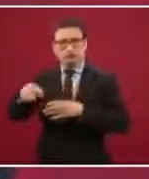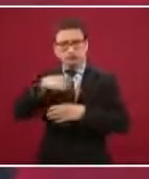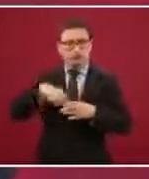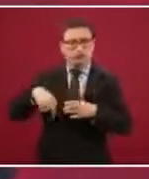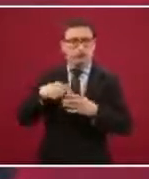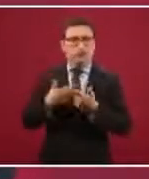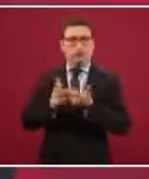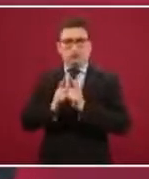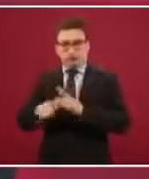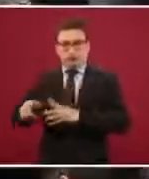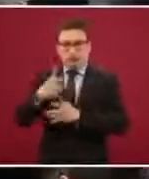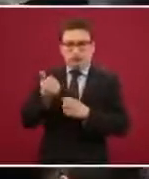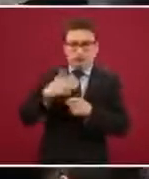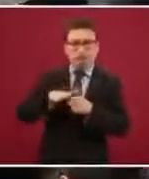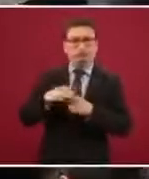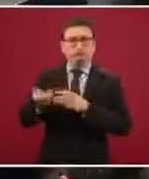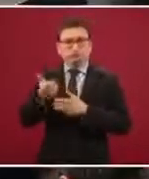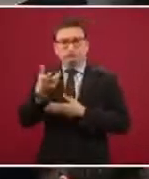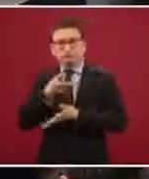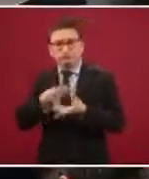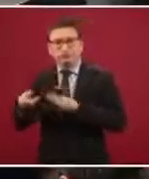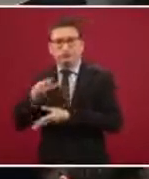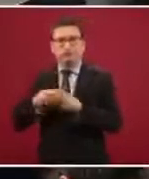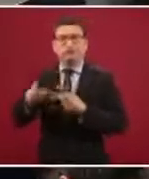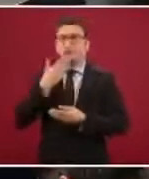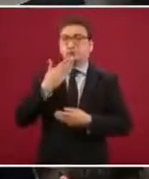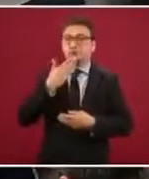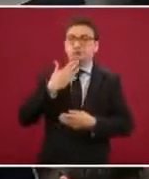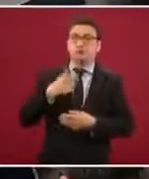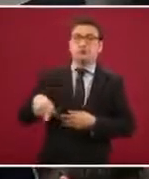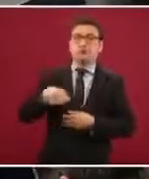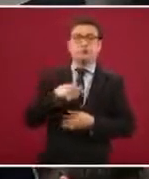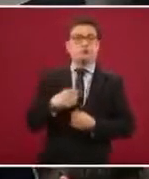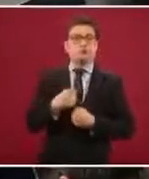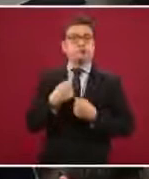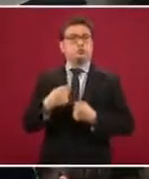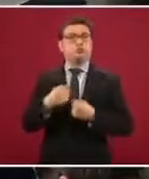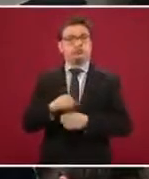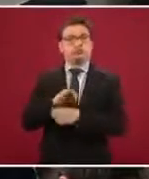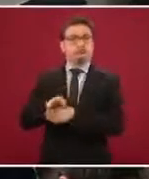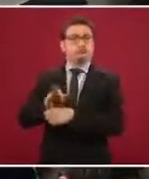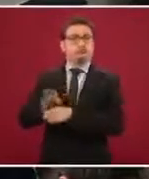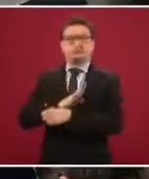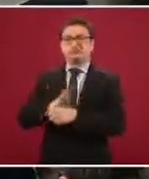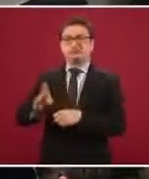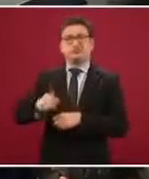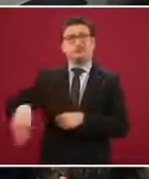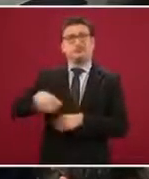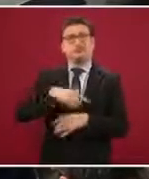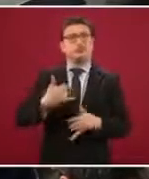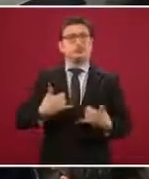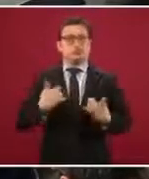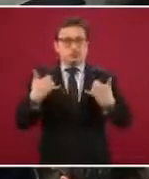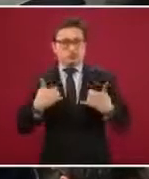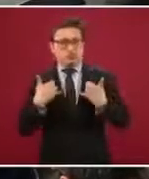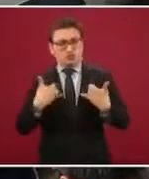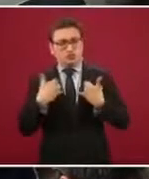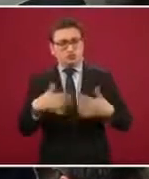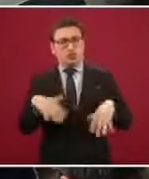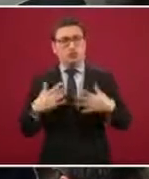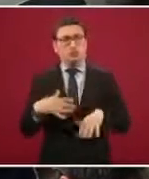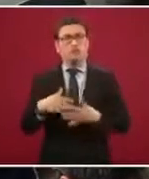decía dónde se dictaminan los recursos pues el impacto pleno que está teniendo entre los jóvenes de santo reyes yucuná